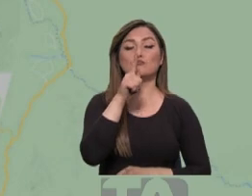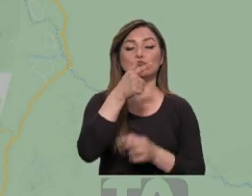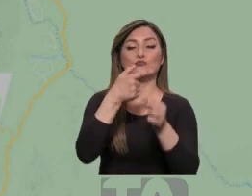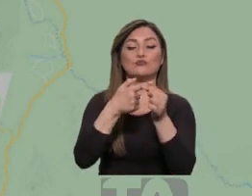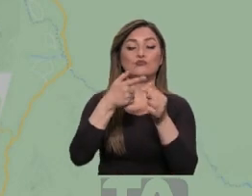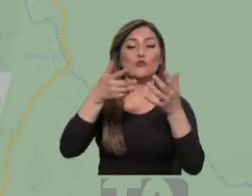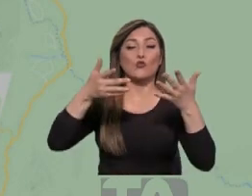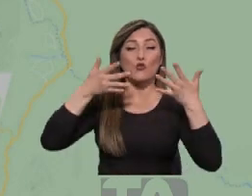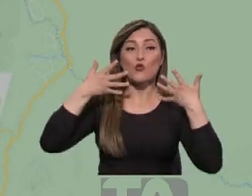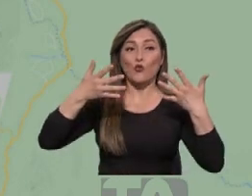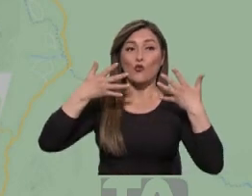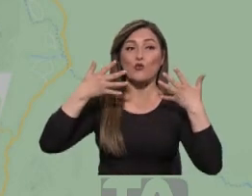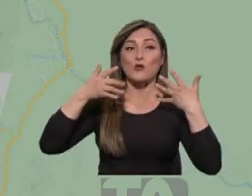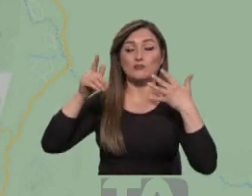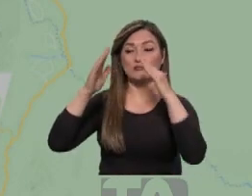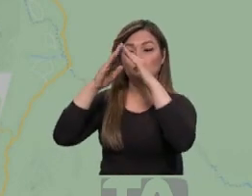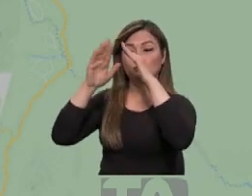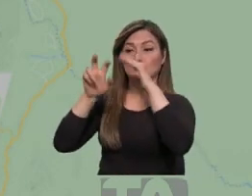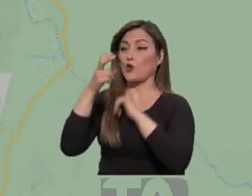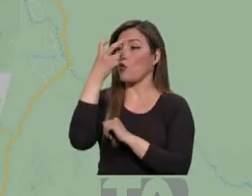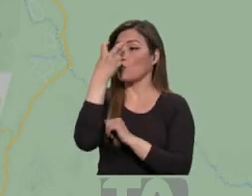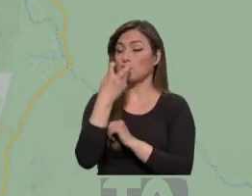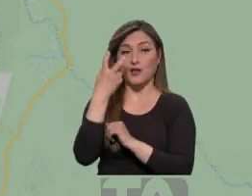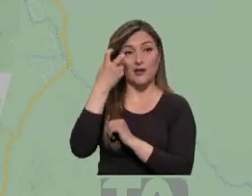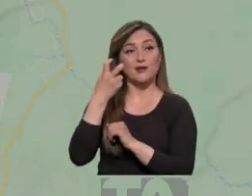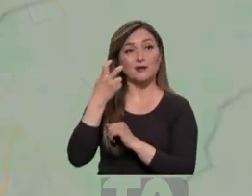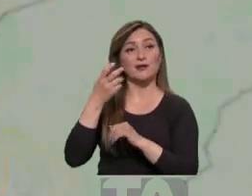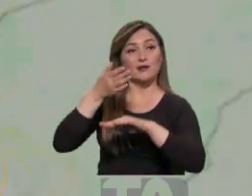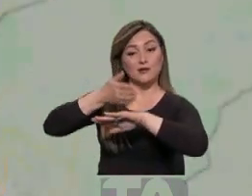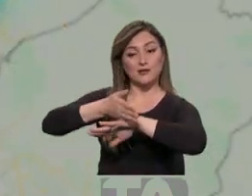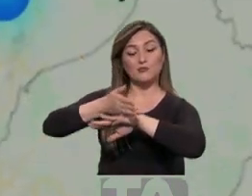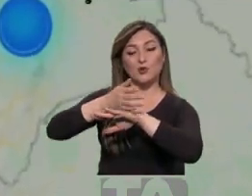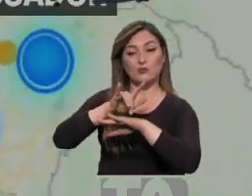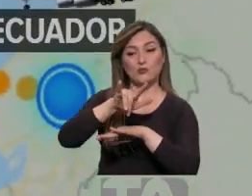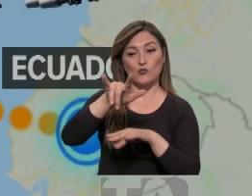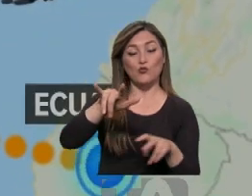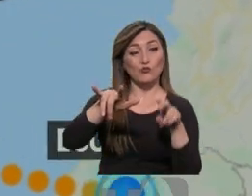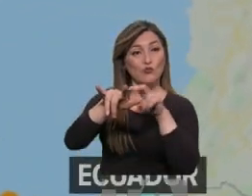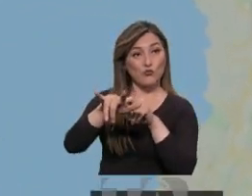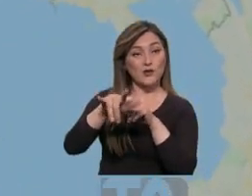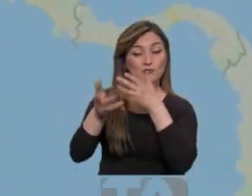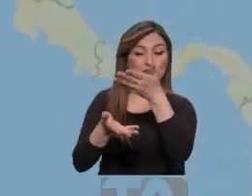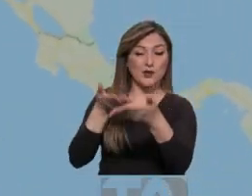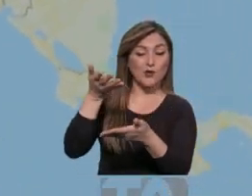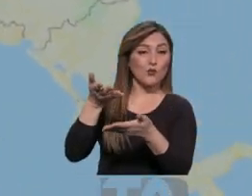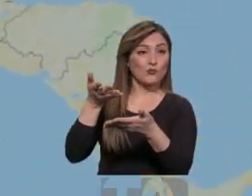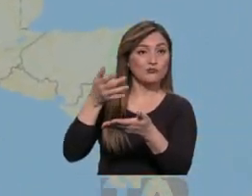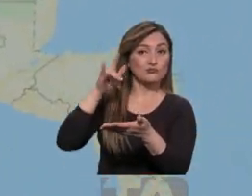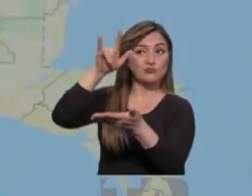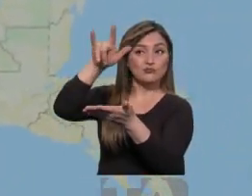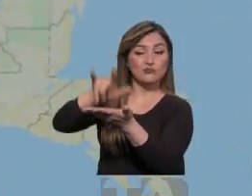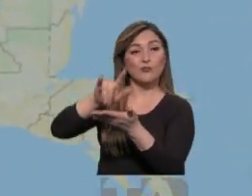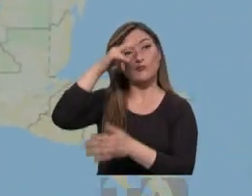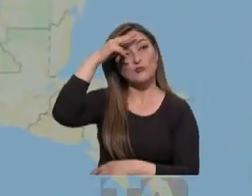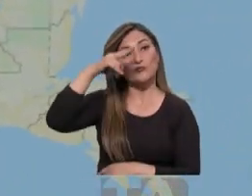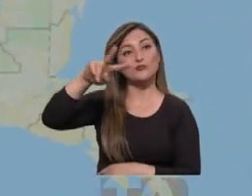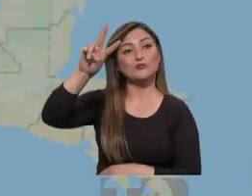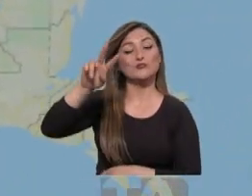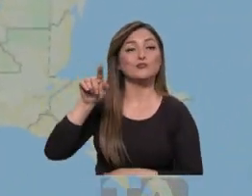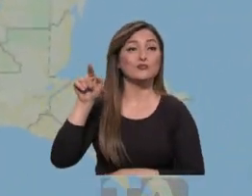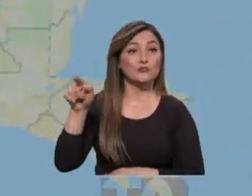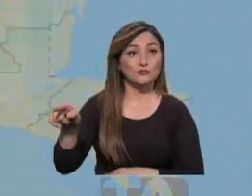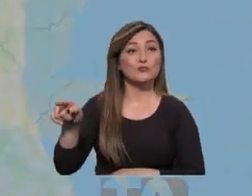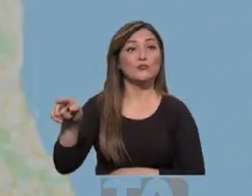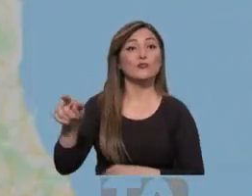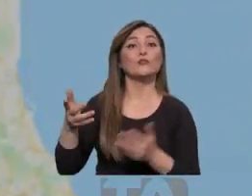Quito, Guayaquil. Ahí eran hospedados en hostales para luego, en vuelos alquilados o comerciales, llegar a Ciudad de México. Una vez ahí,